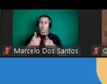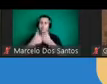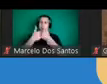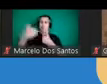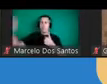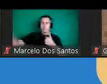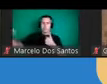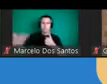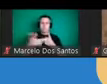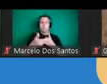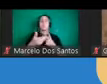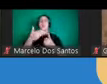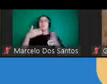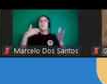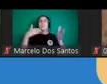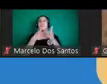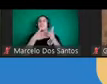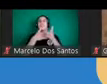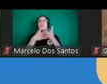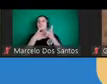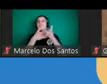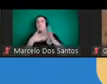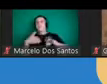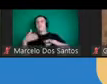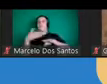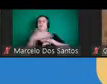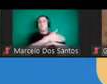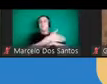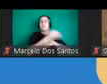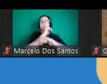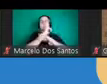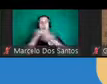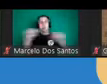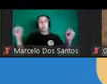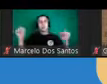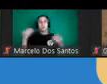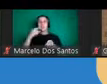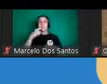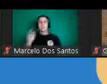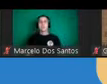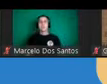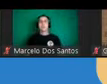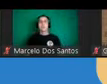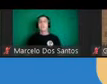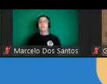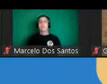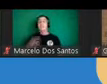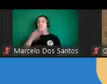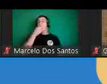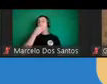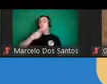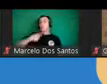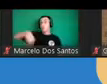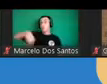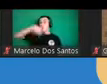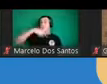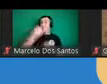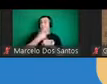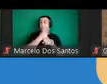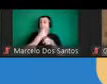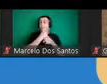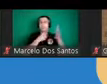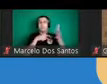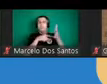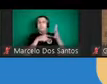justamente la aclaración sobre el concepto es muy importante. La discapacidad desaparece, como lo dice el compañero, ¿verdad?